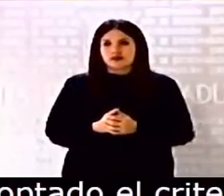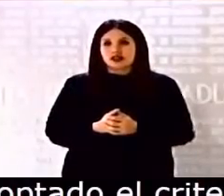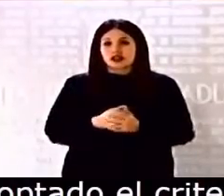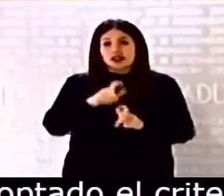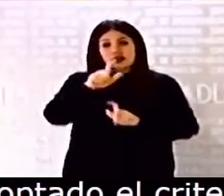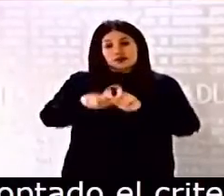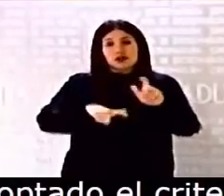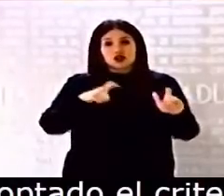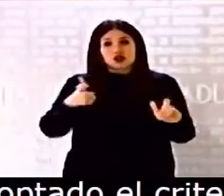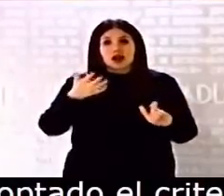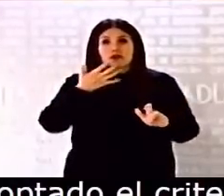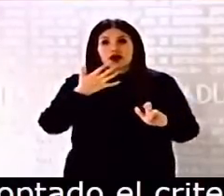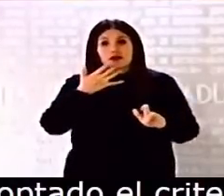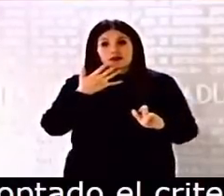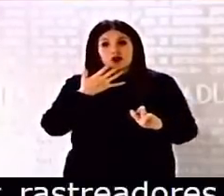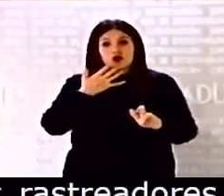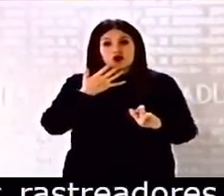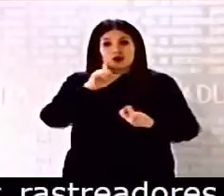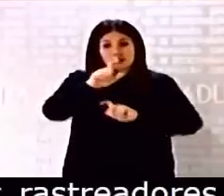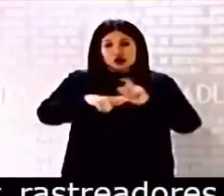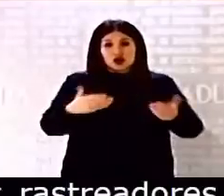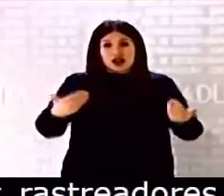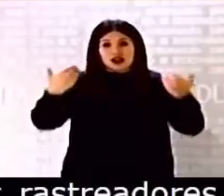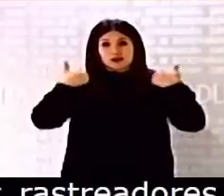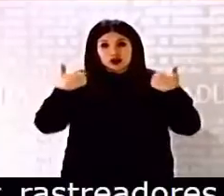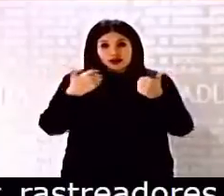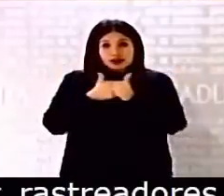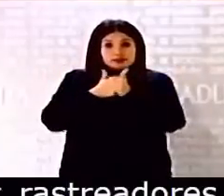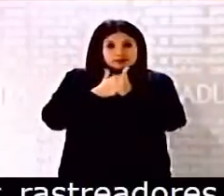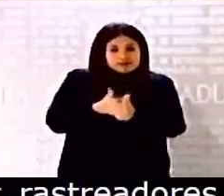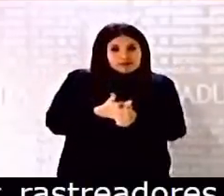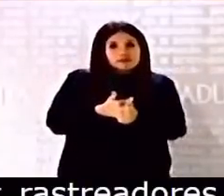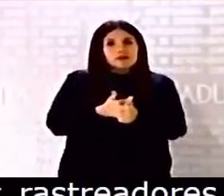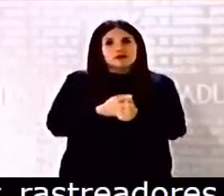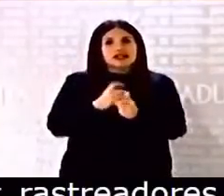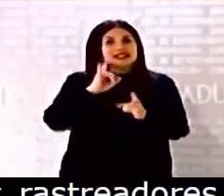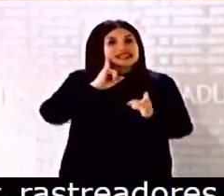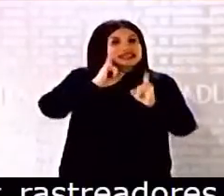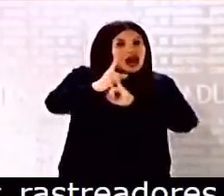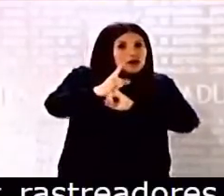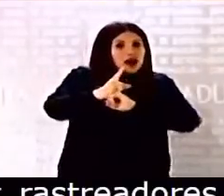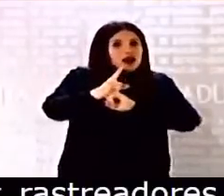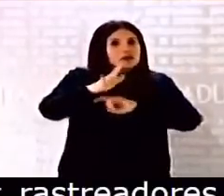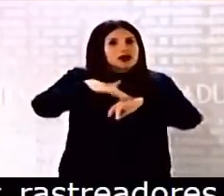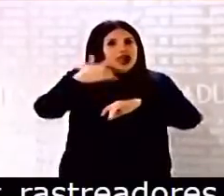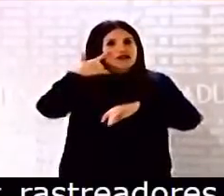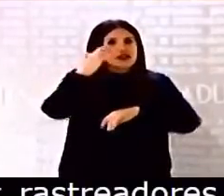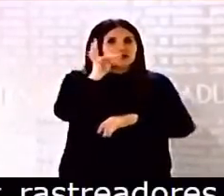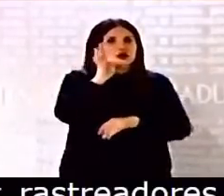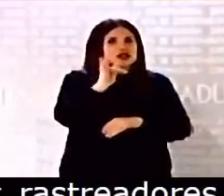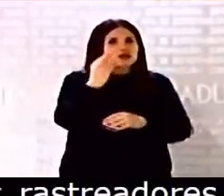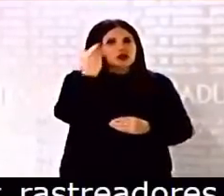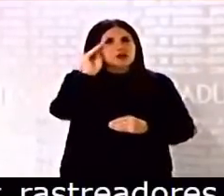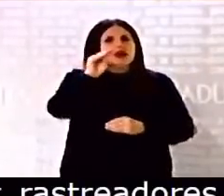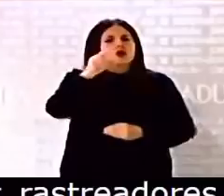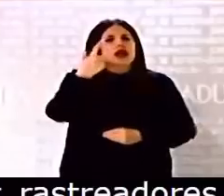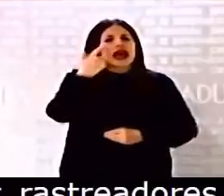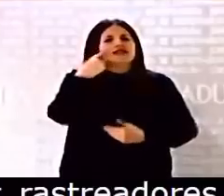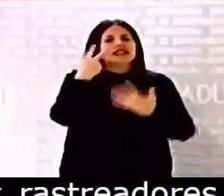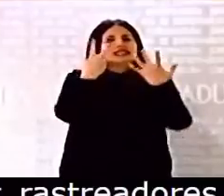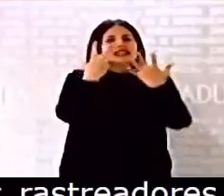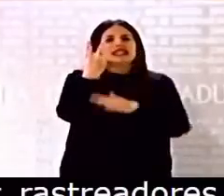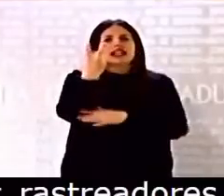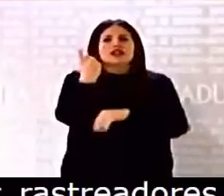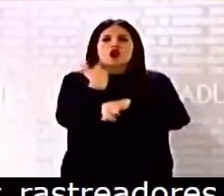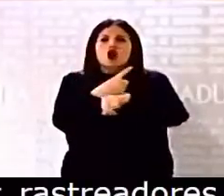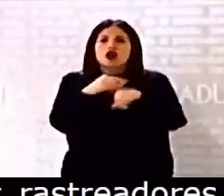rastreadores, cuando llamen a las personas positivas, no se van a quedar en qué hizo en las últimas 72 horas o qué contactos